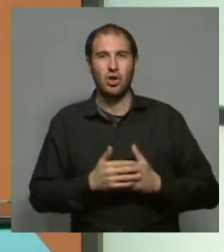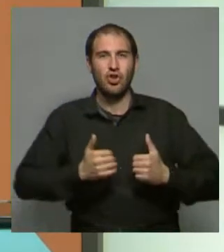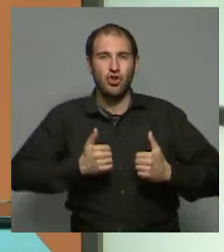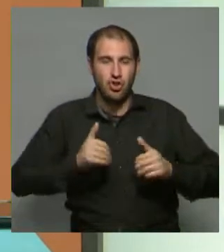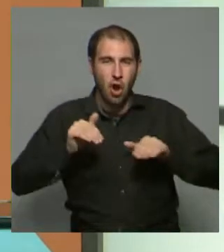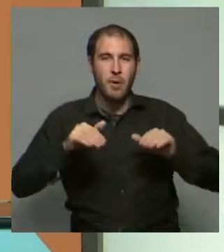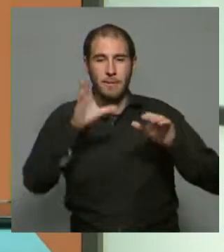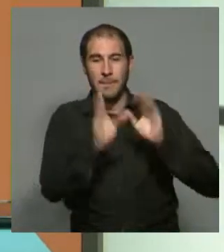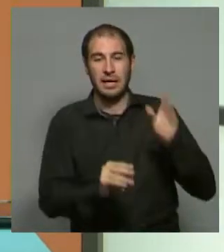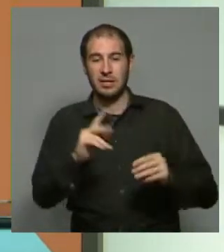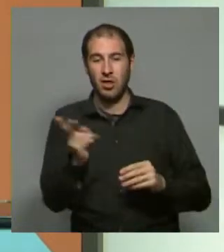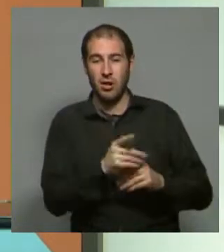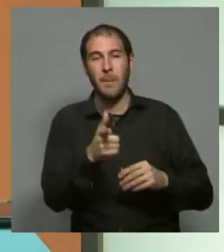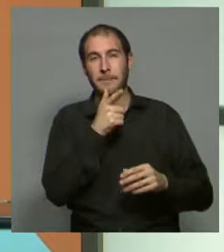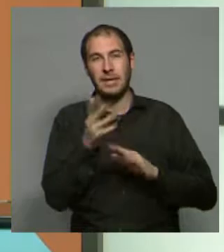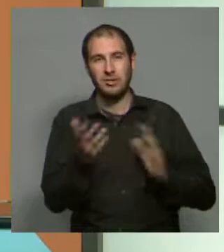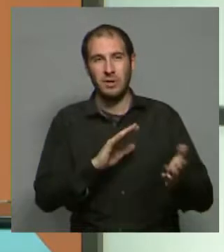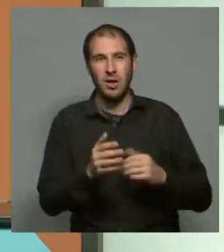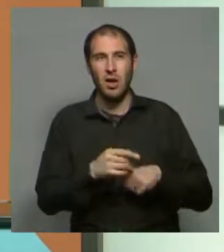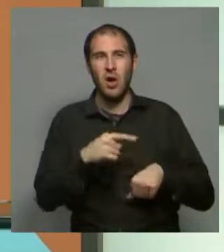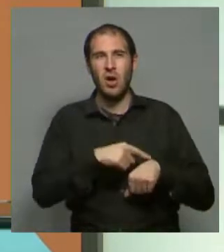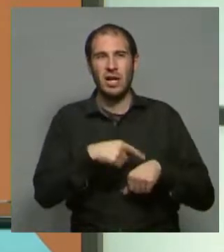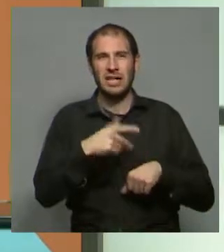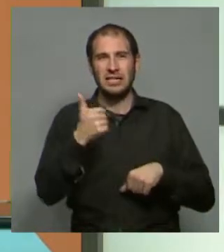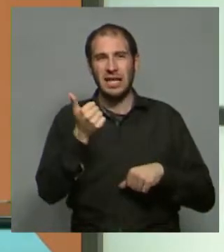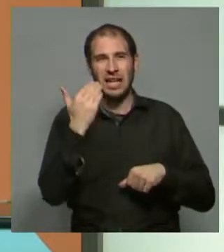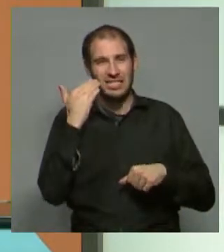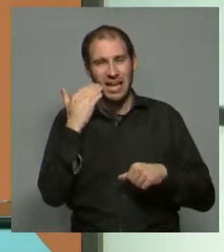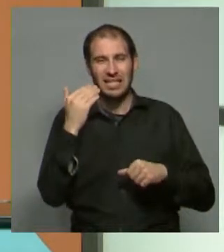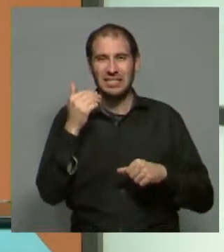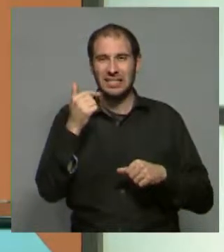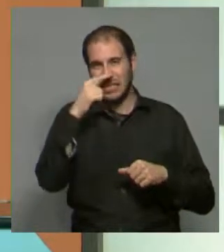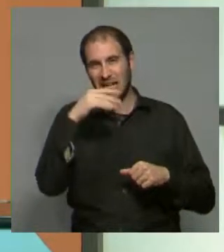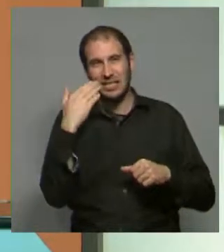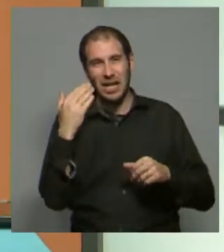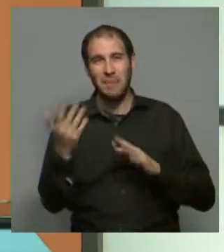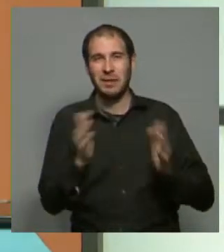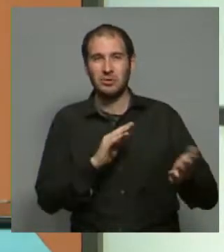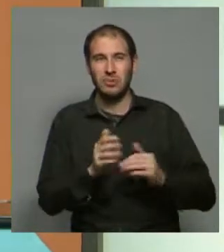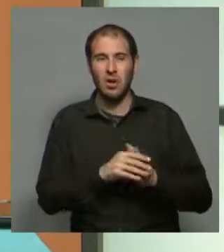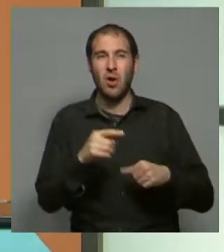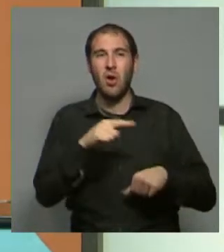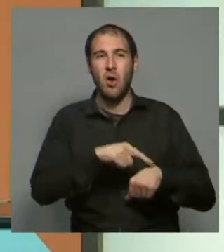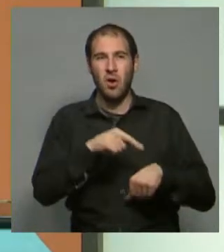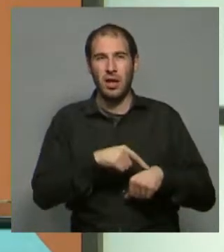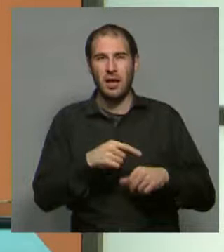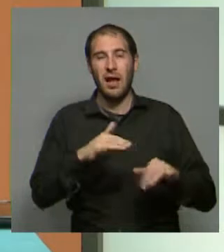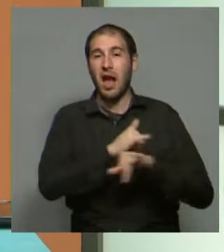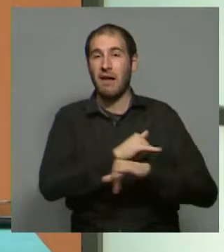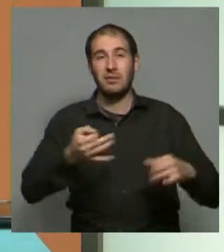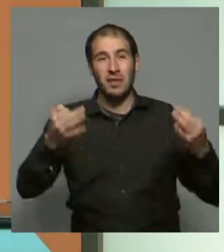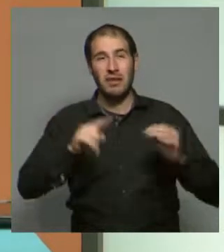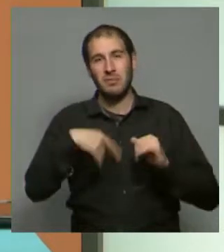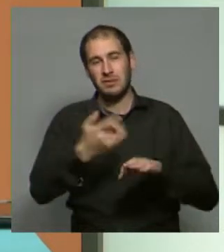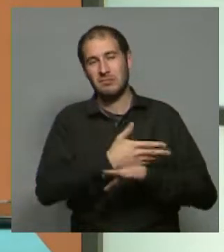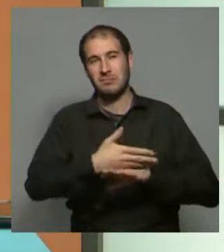los dos países. Yo especulo que va a ser un horario 18, entre las 18 y las 19 horas va a estar el horario. Lo vamos a confirmar con el